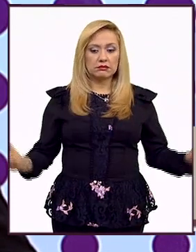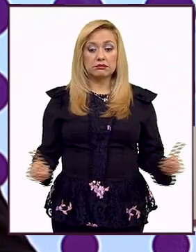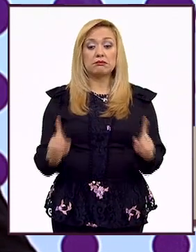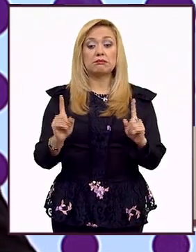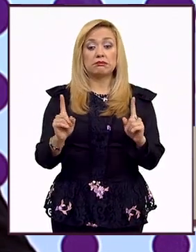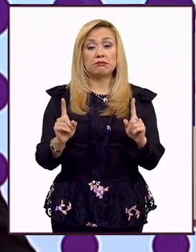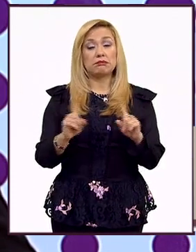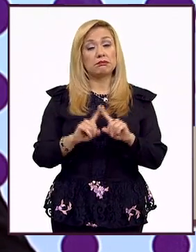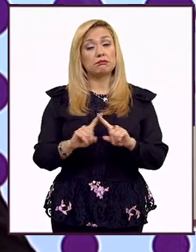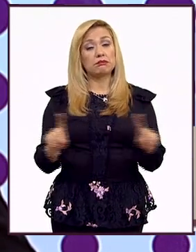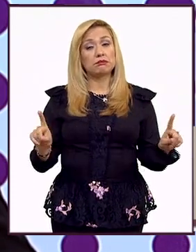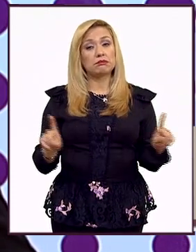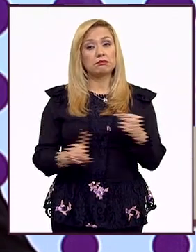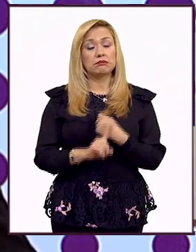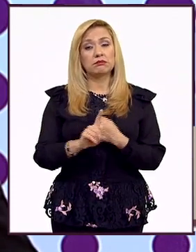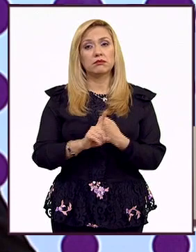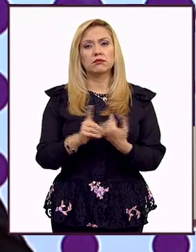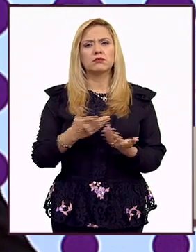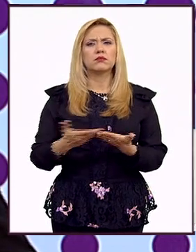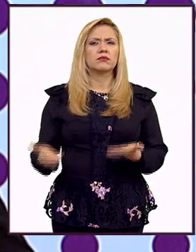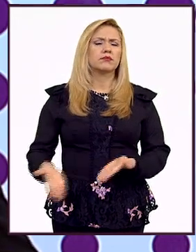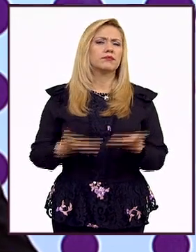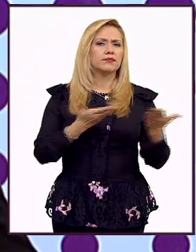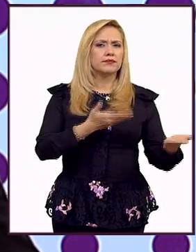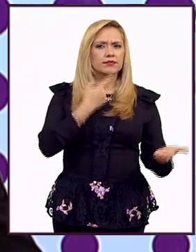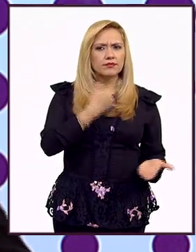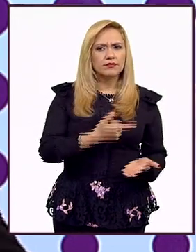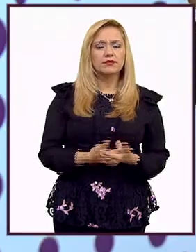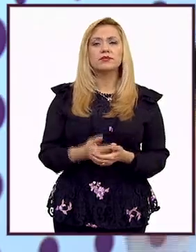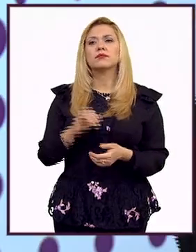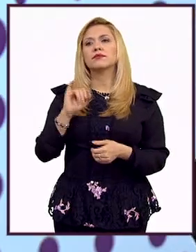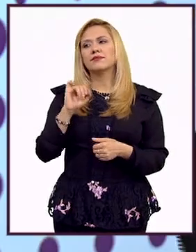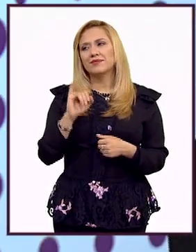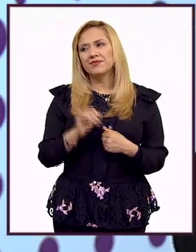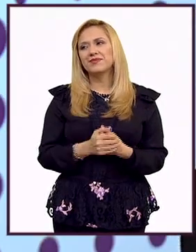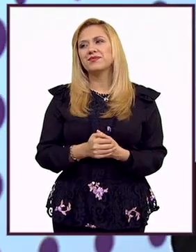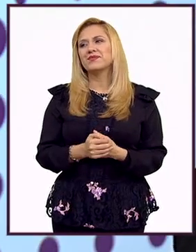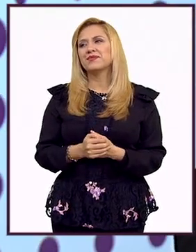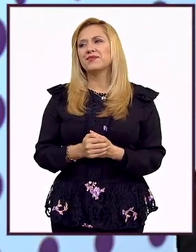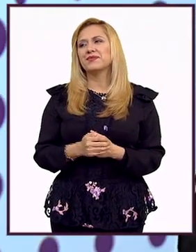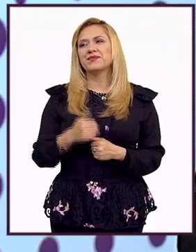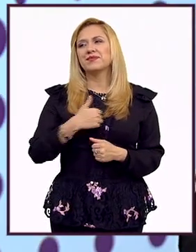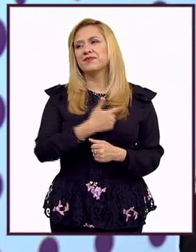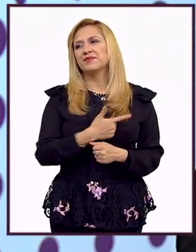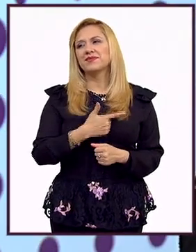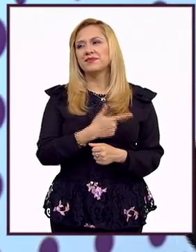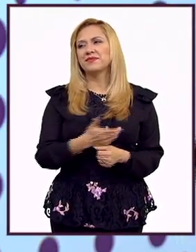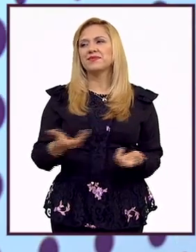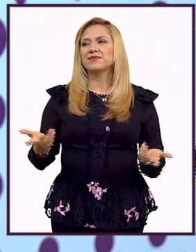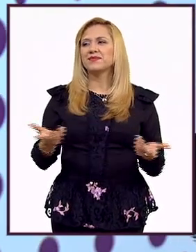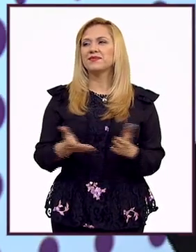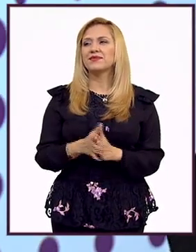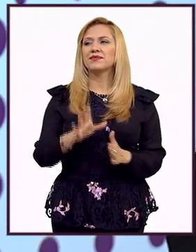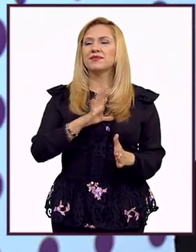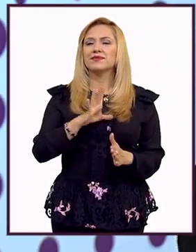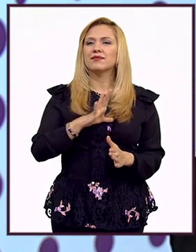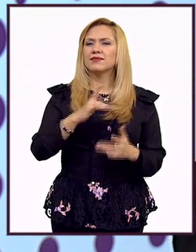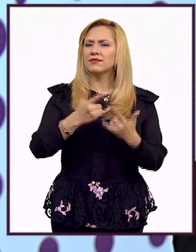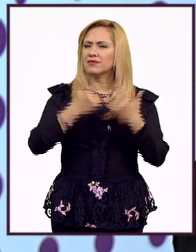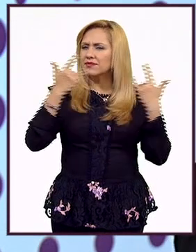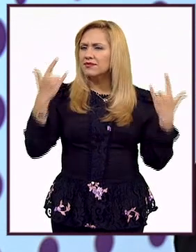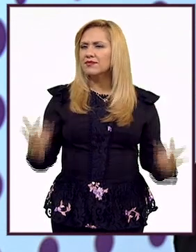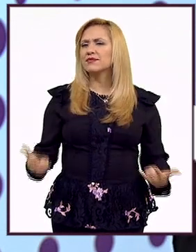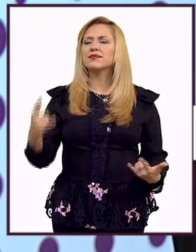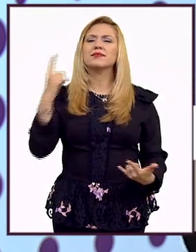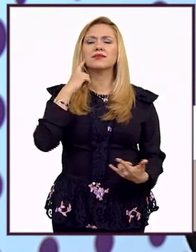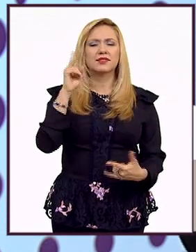género diferenciado. Claudia, ¿quisieras retomar el tema? Claro que sí. Sí. No, me encanta. Bueno, porque hay una parte histórica que es